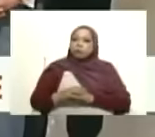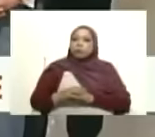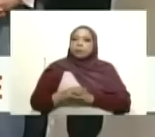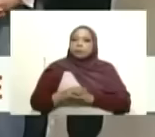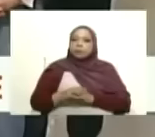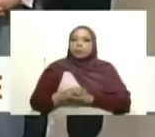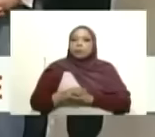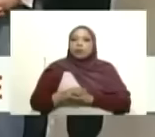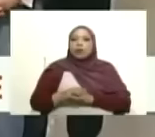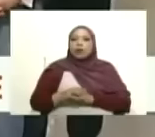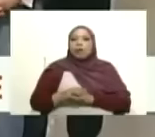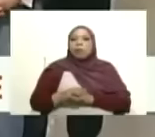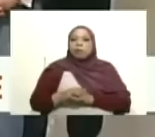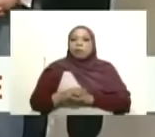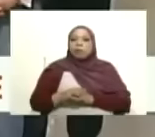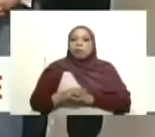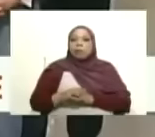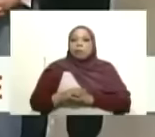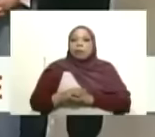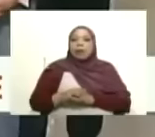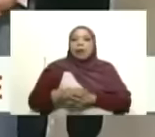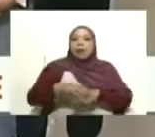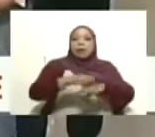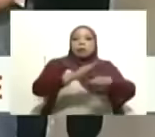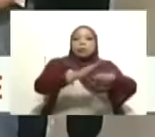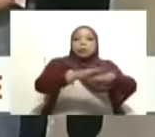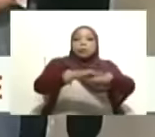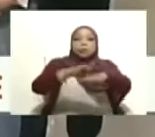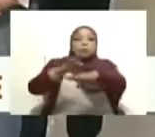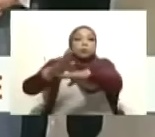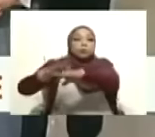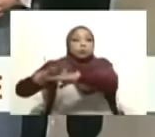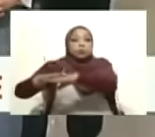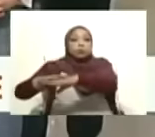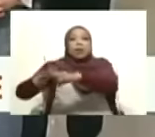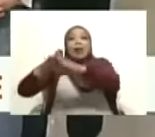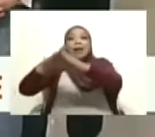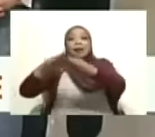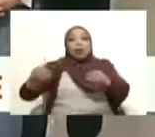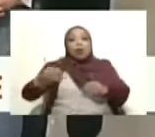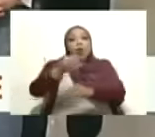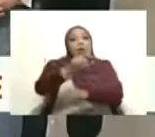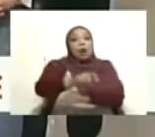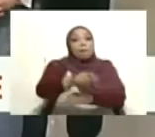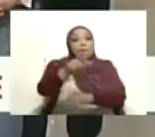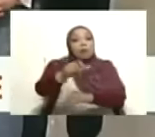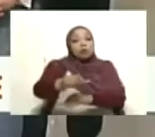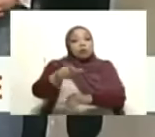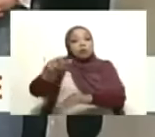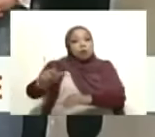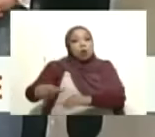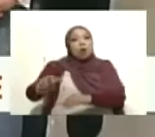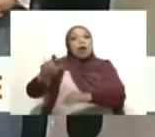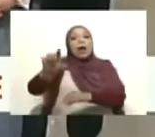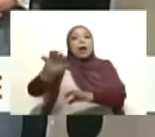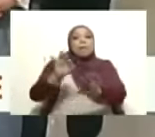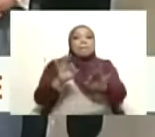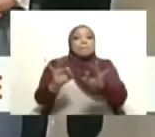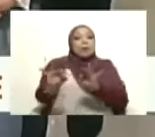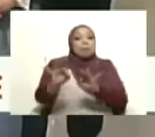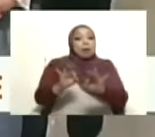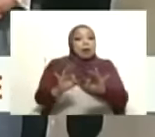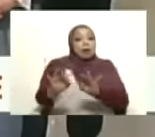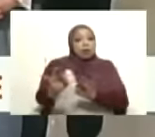Queremos decirle a todos desde aquí que estamos preparados